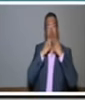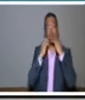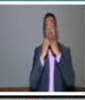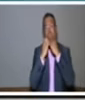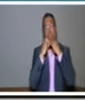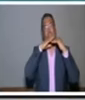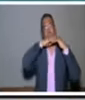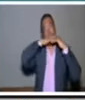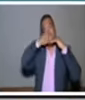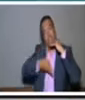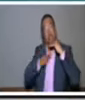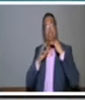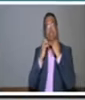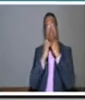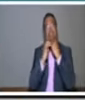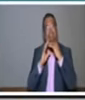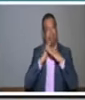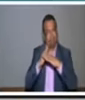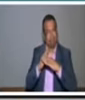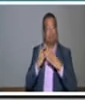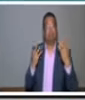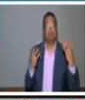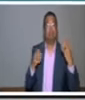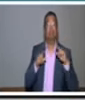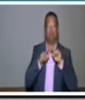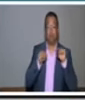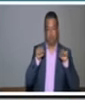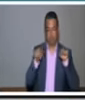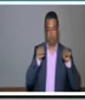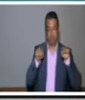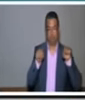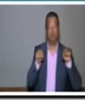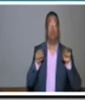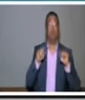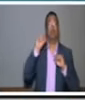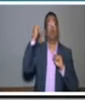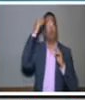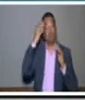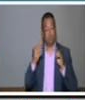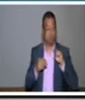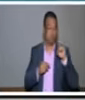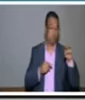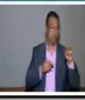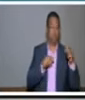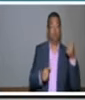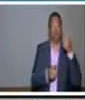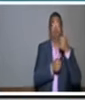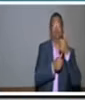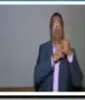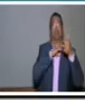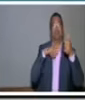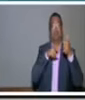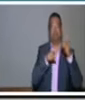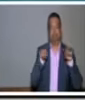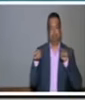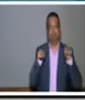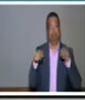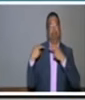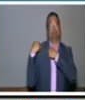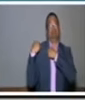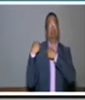el coordinador de revitalización y el subcomité de ambiente. Así que el gobernador tiene que tener certeza de lo que hay que hacer y va a